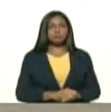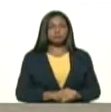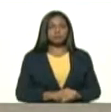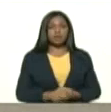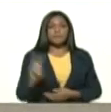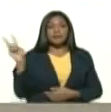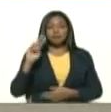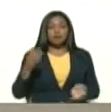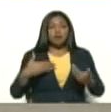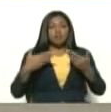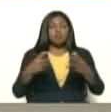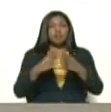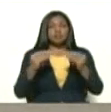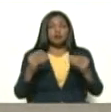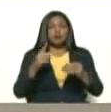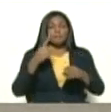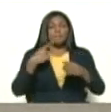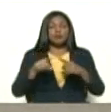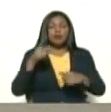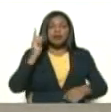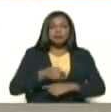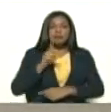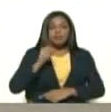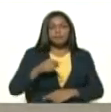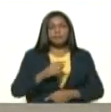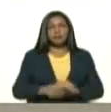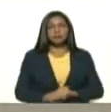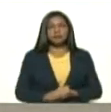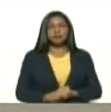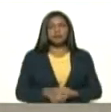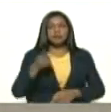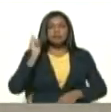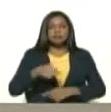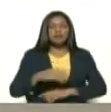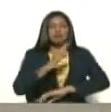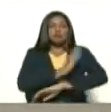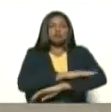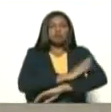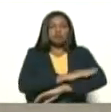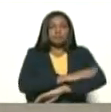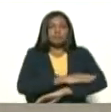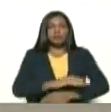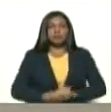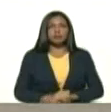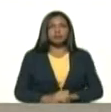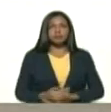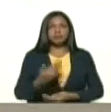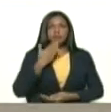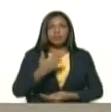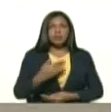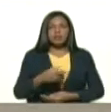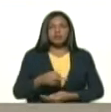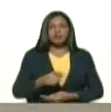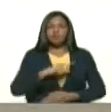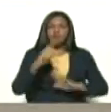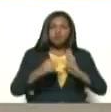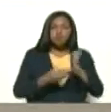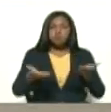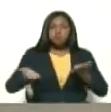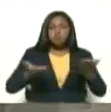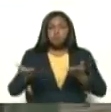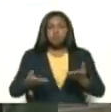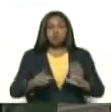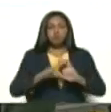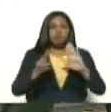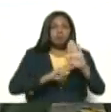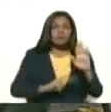Venezuela les da todo, pero les exige también, les exige disciplina, les exige cumplimiento del protocolo.